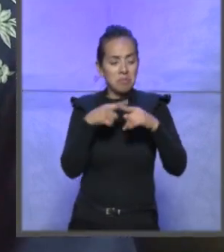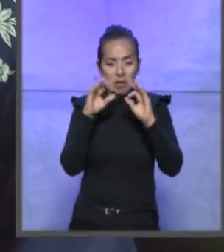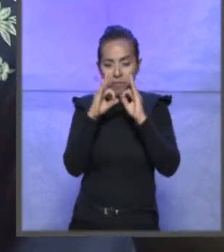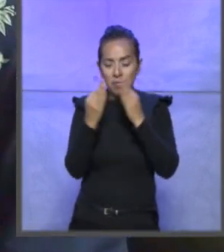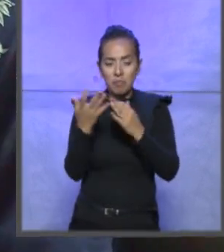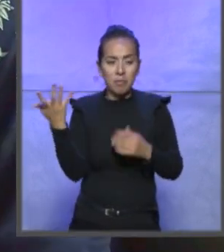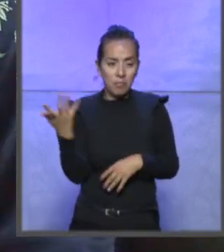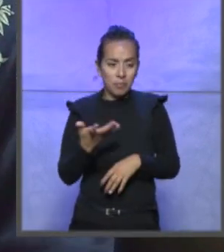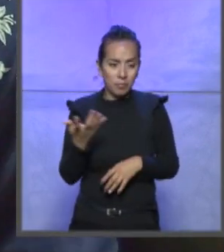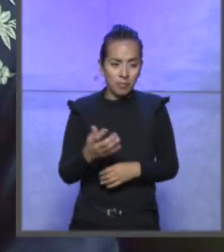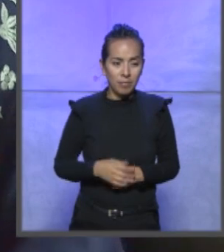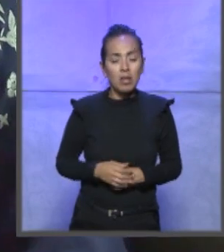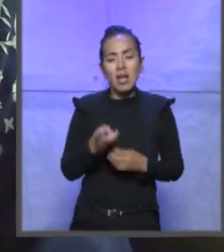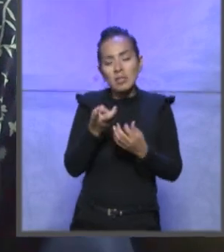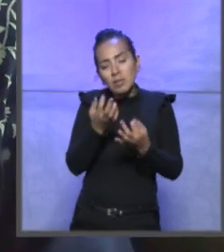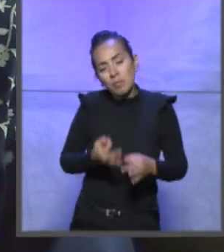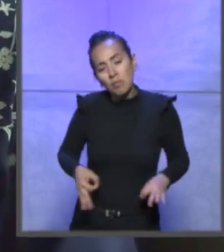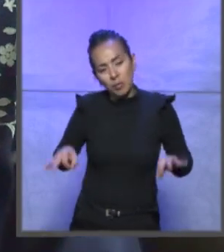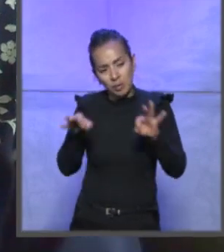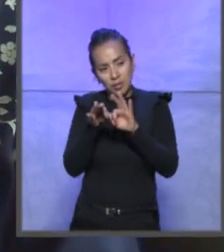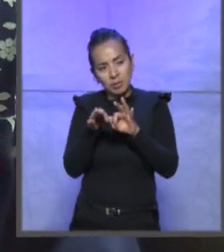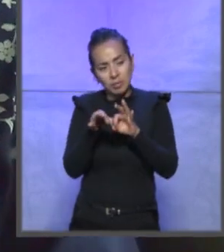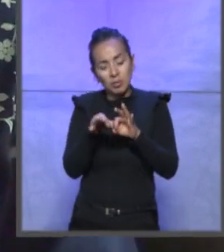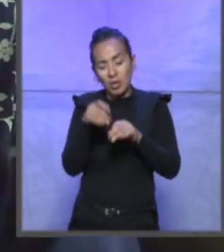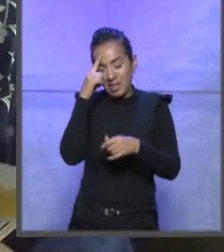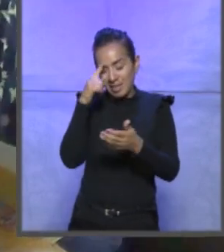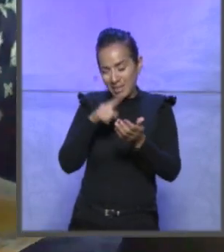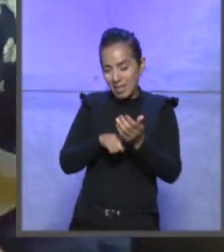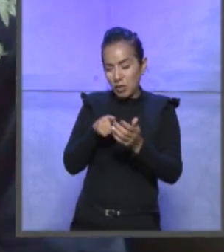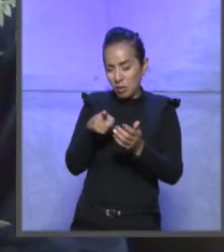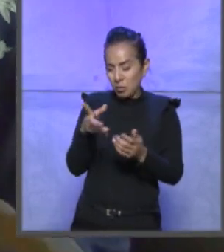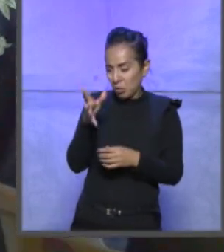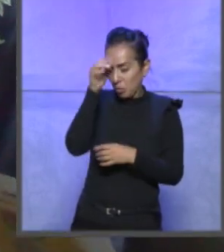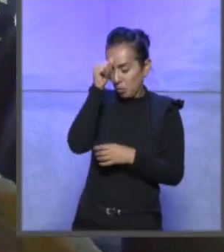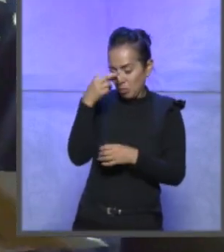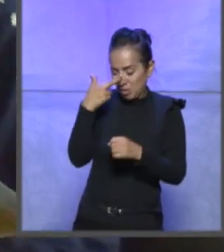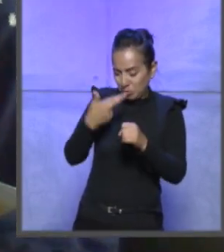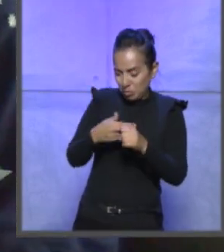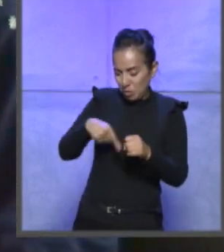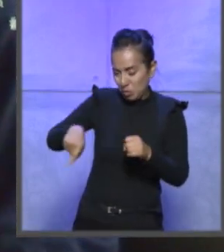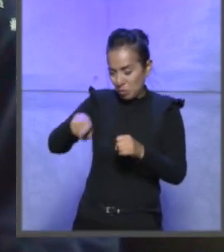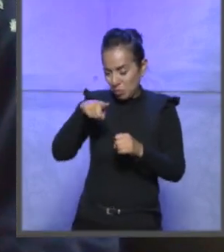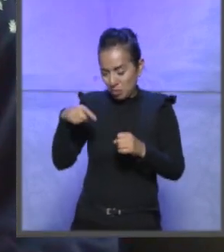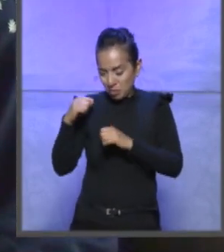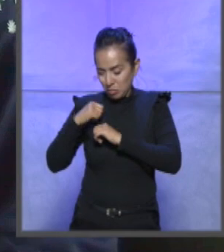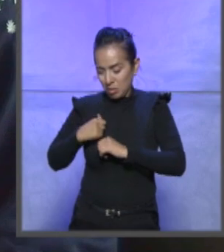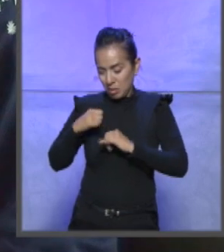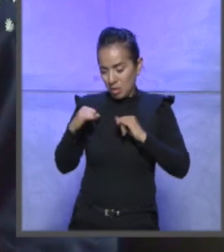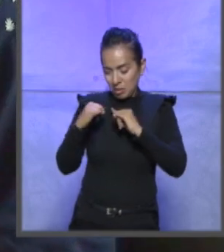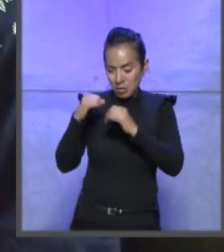Hay muchas maneras de hacerlo y desde luego es fundamental y creo que un compromiso que aquí nos vamos a llevar todas las autoridades electorales,